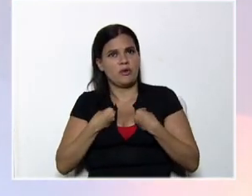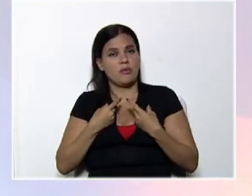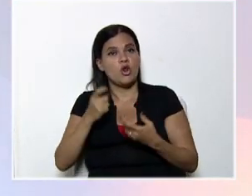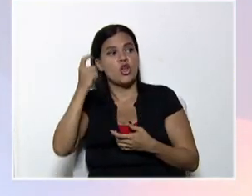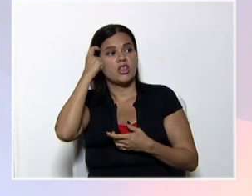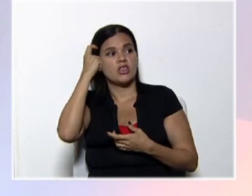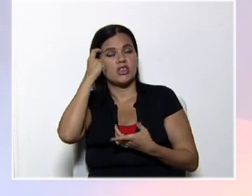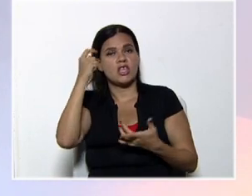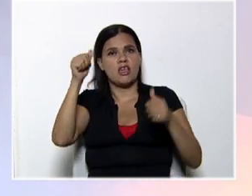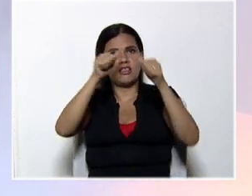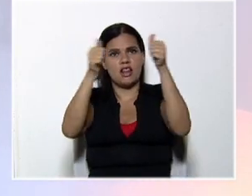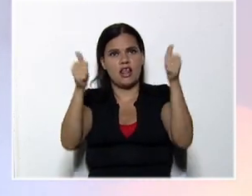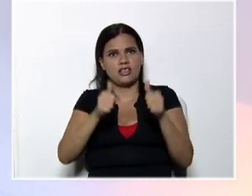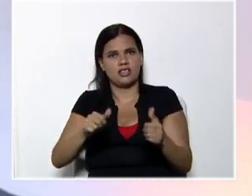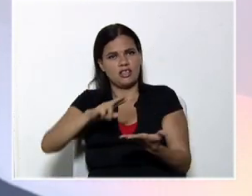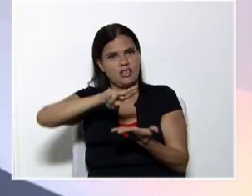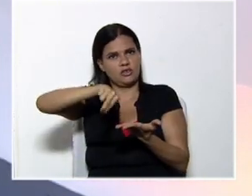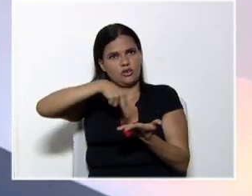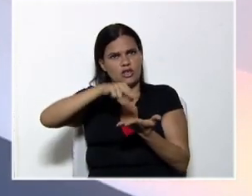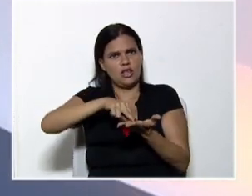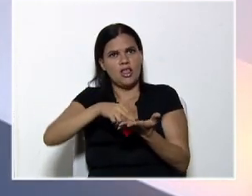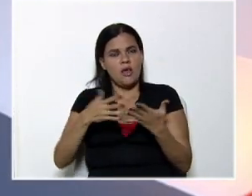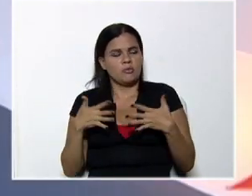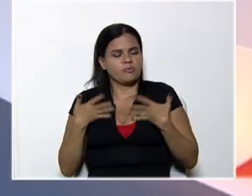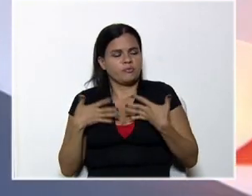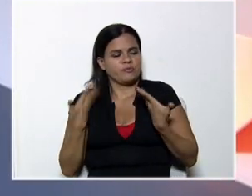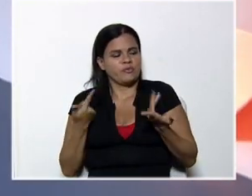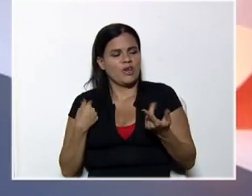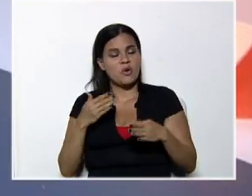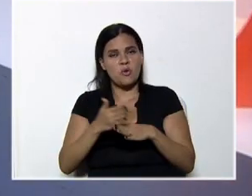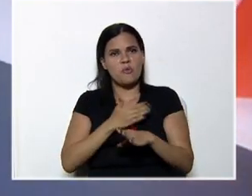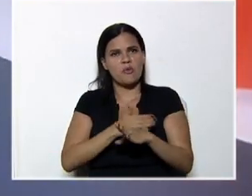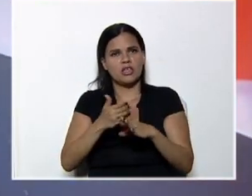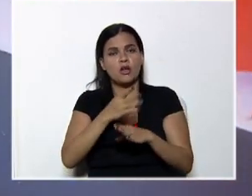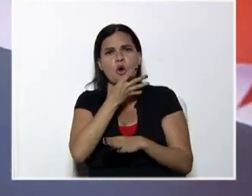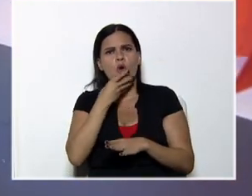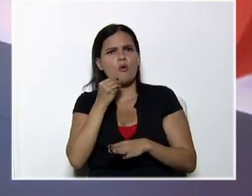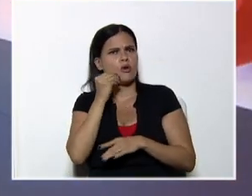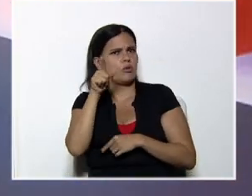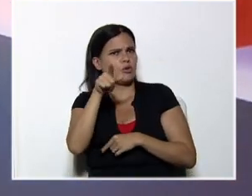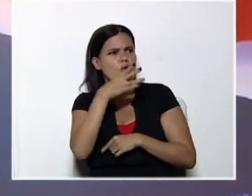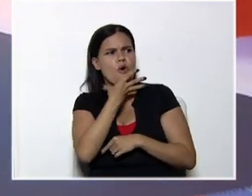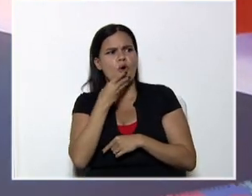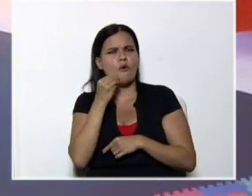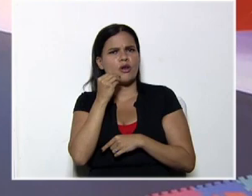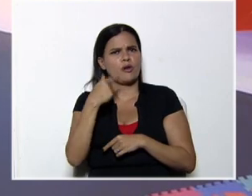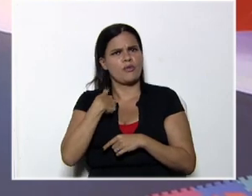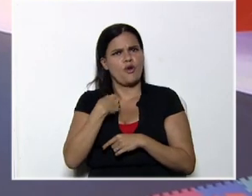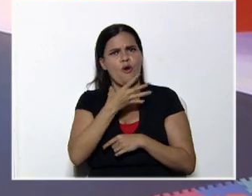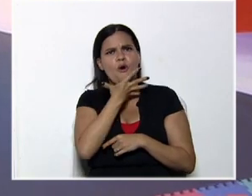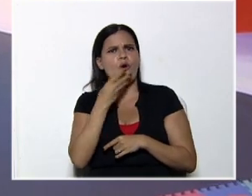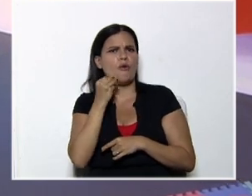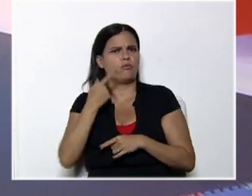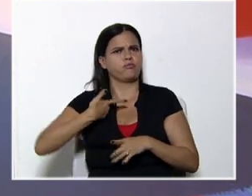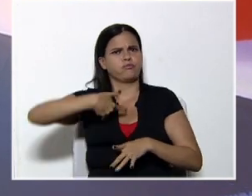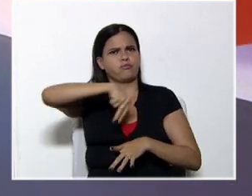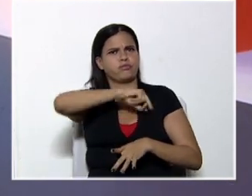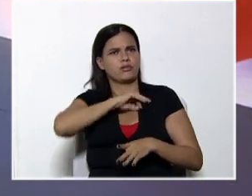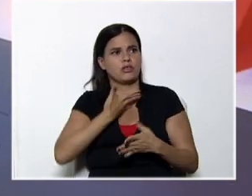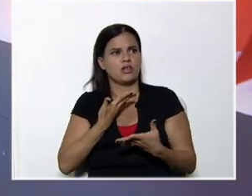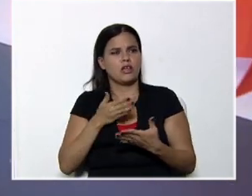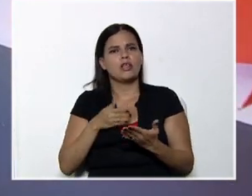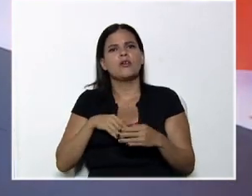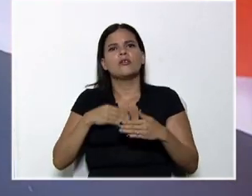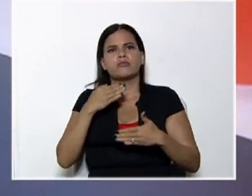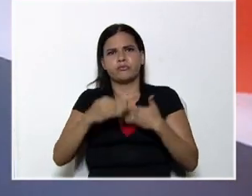Artista Nacional. Estamos contentos de compartir con jóvenes como tú, jóvenes como yo y jóvenes como nosotros que estamos